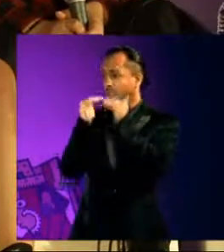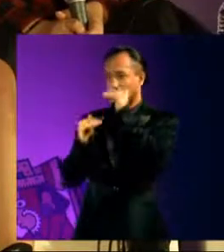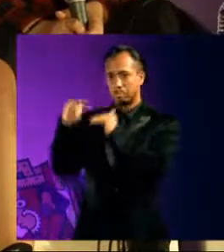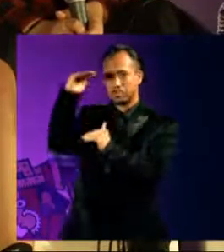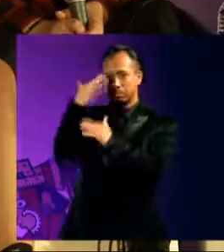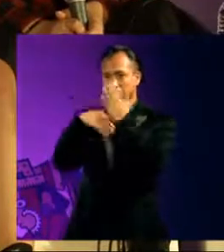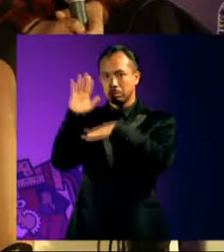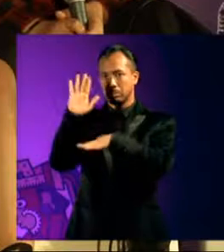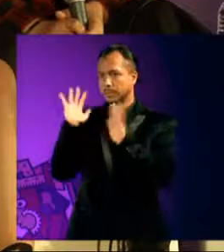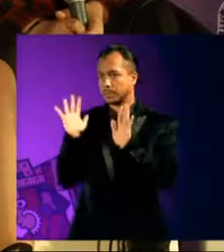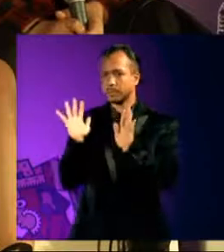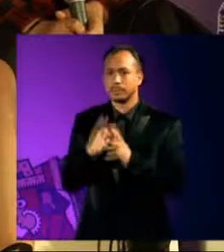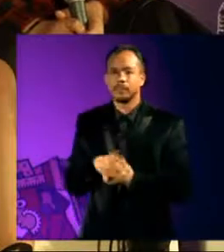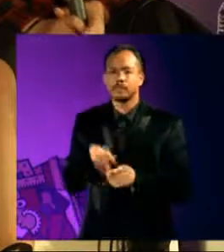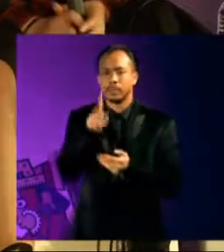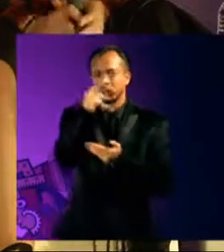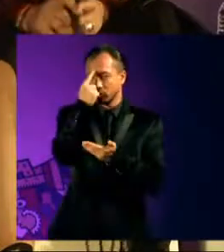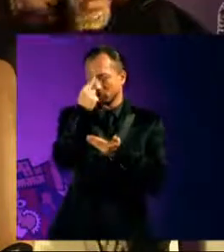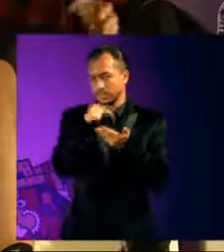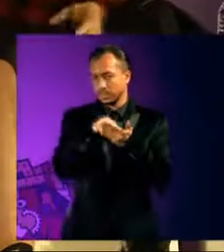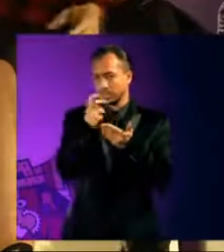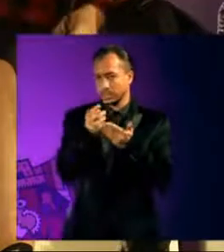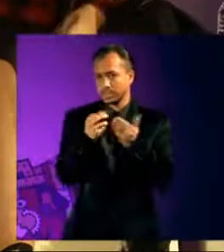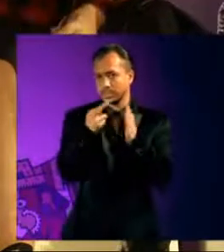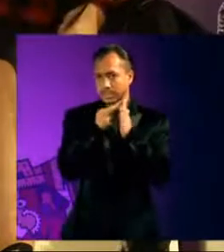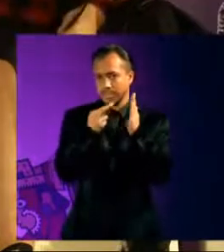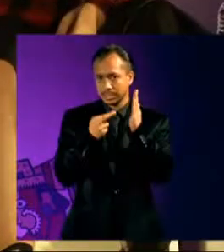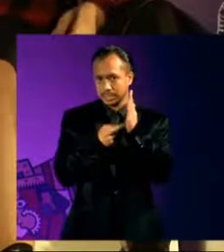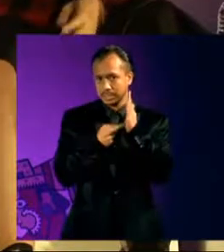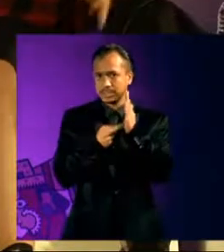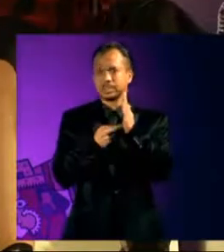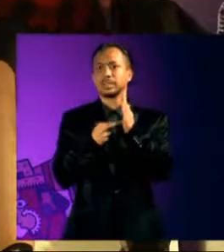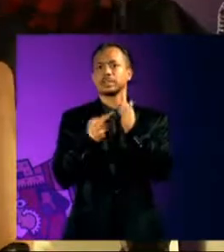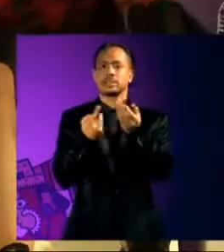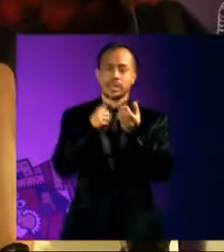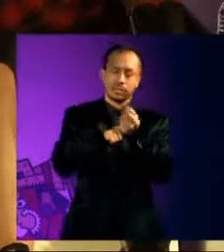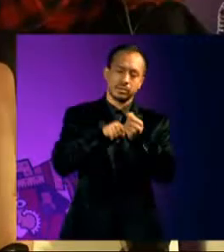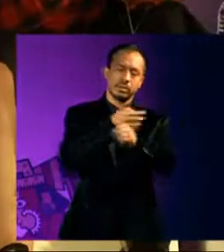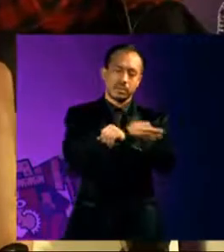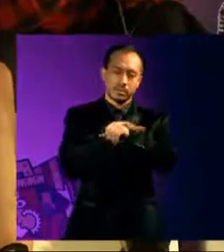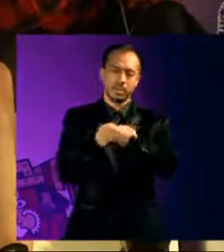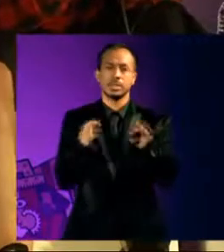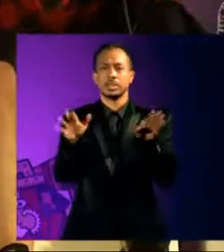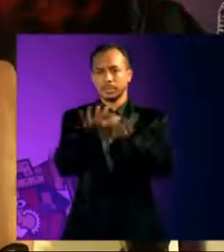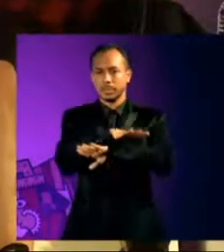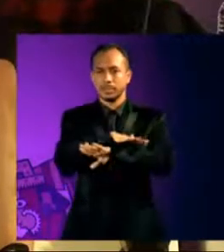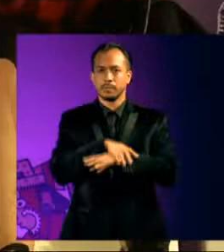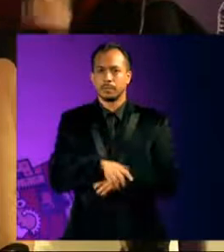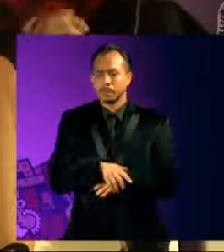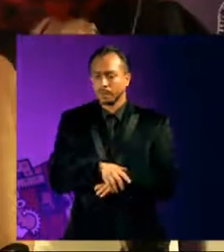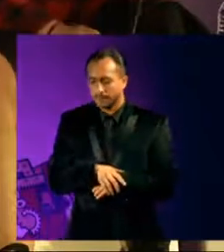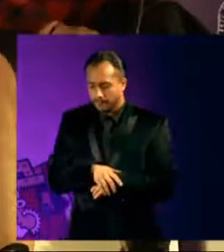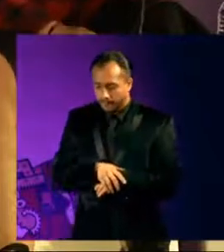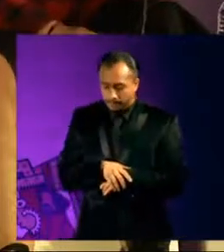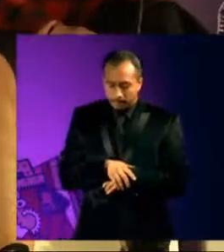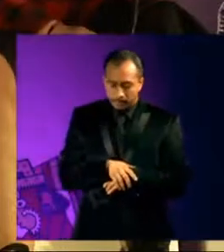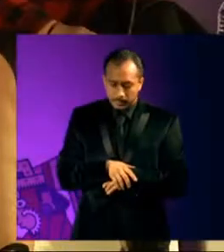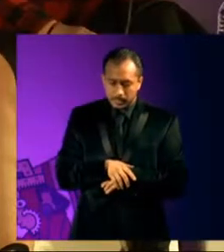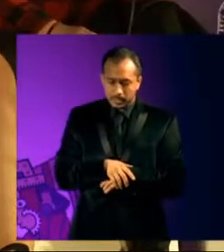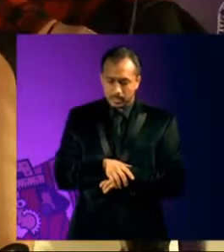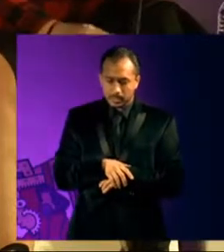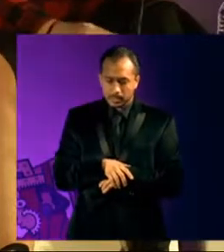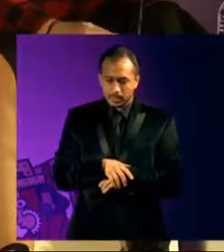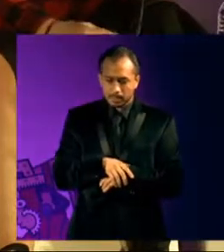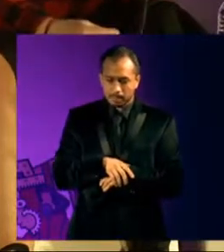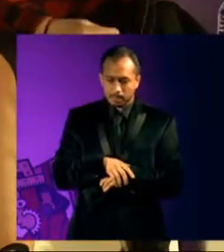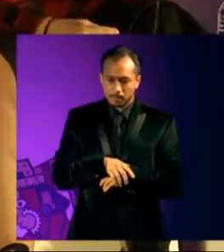reglas del juego en las familias y luego haces todo todo el tiempo estás yendo en la